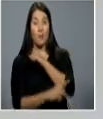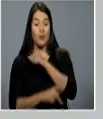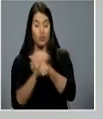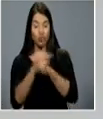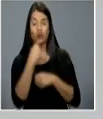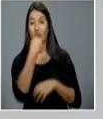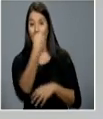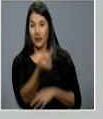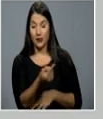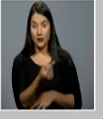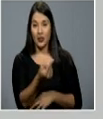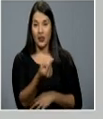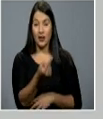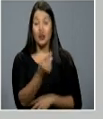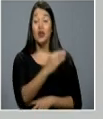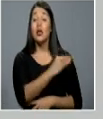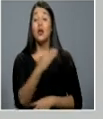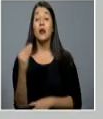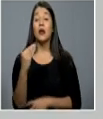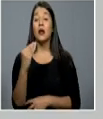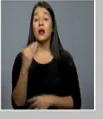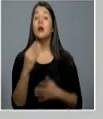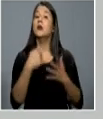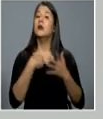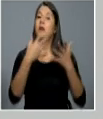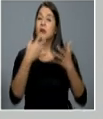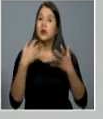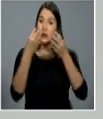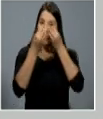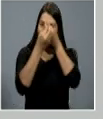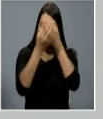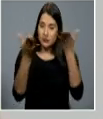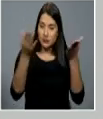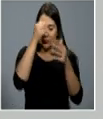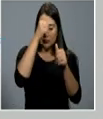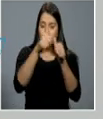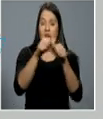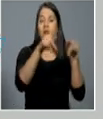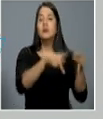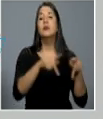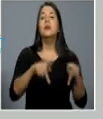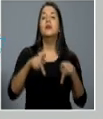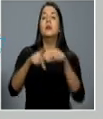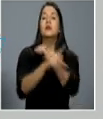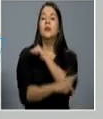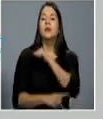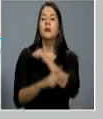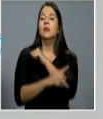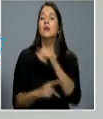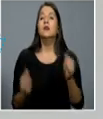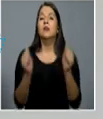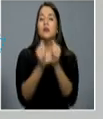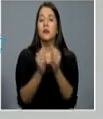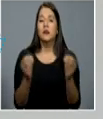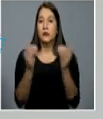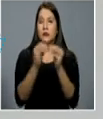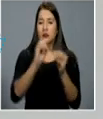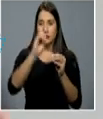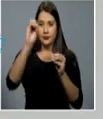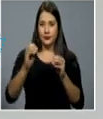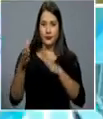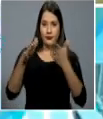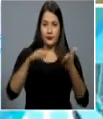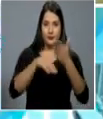menciona, y recordar al público de que los países con la mayor o la tasa más alta de mortalidad en el